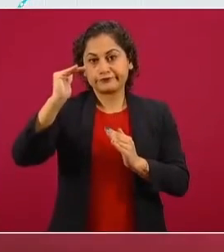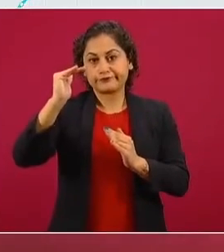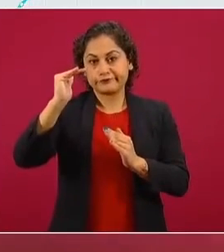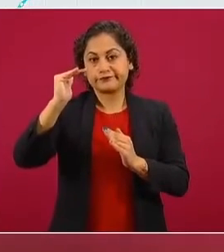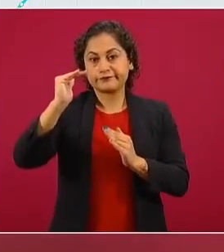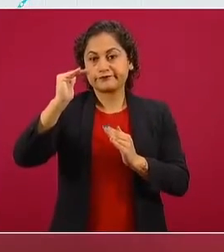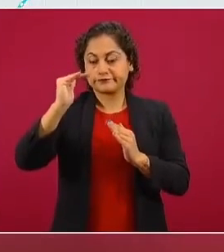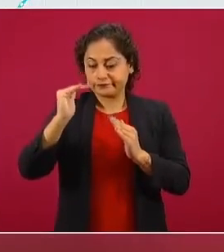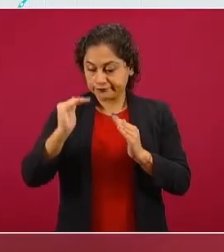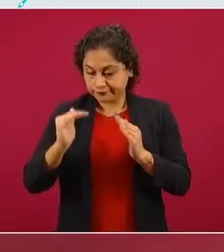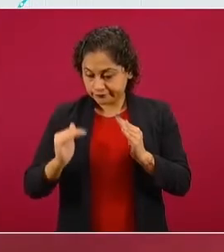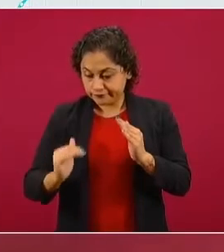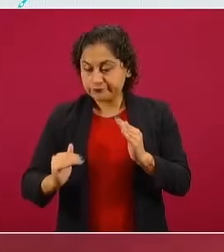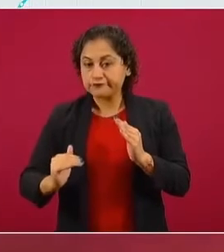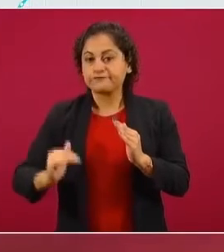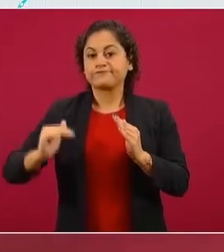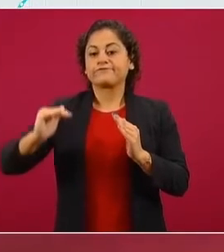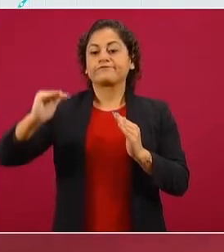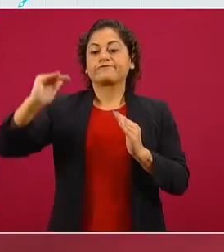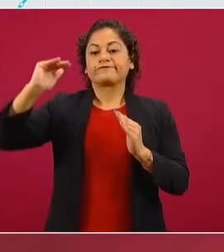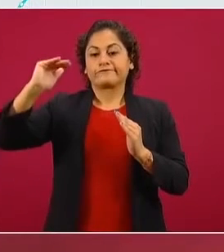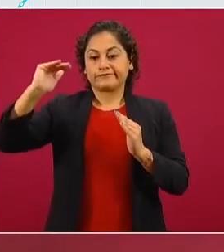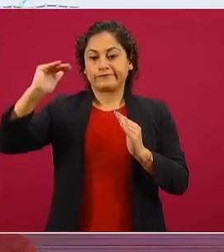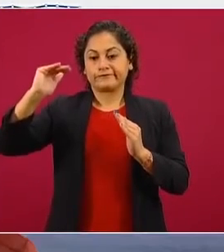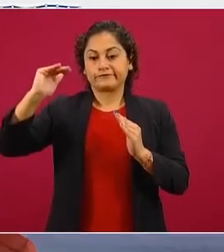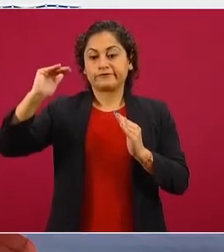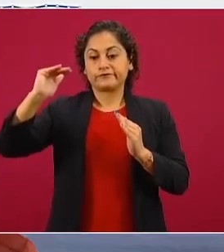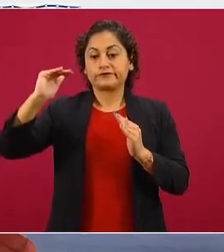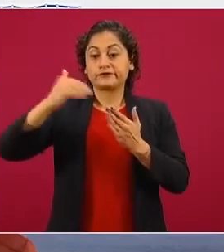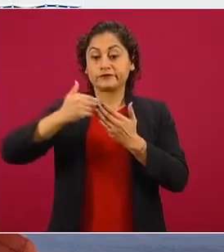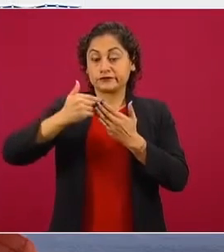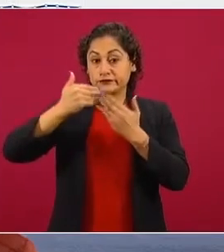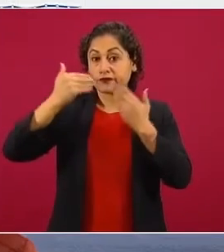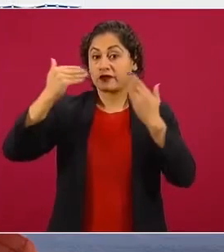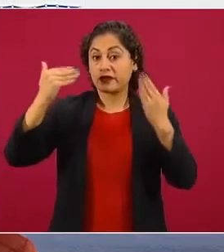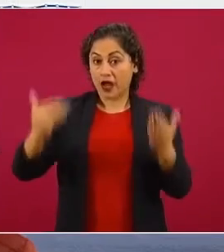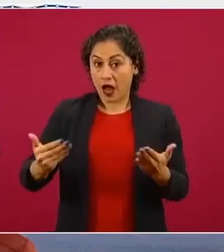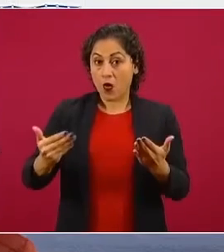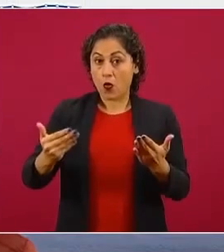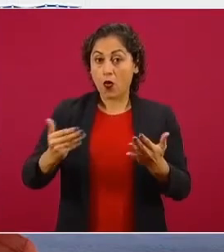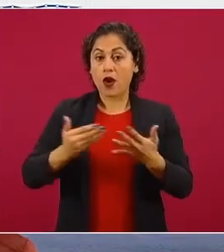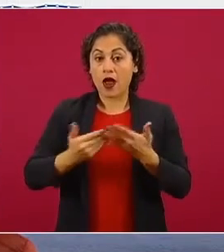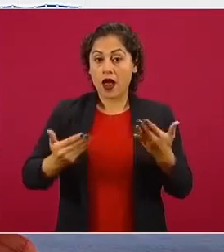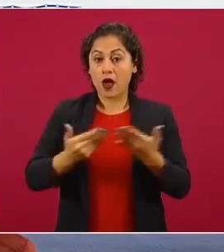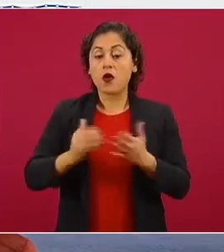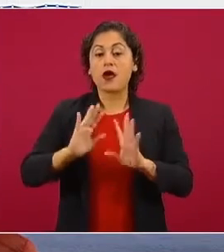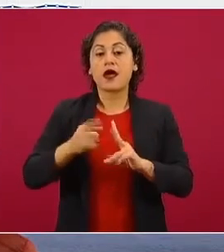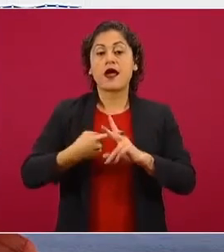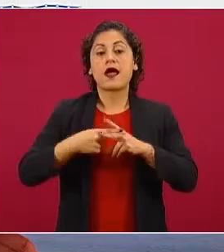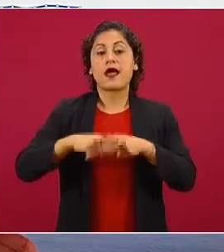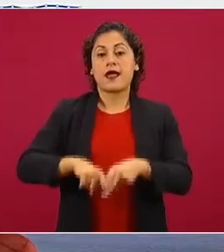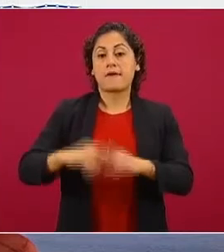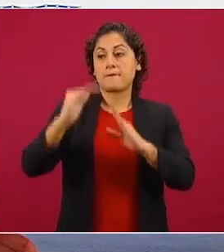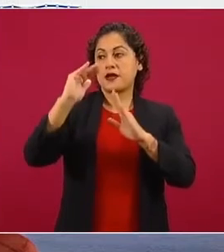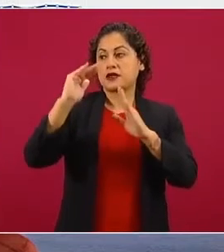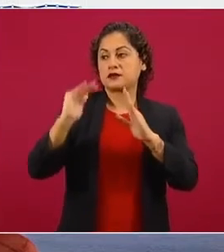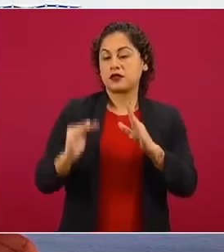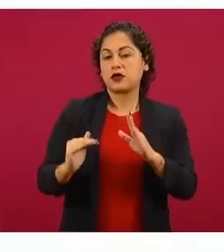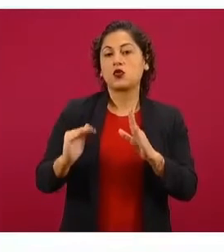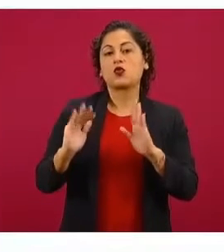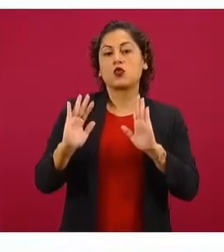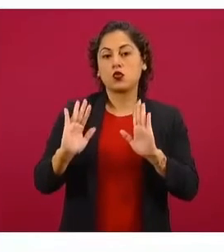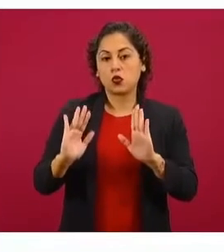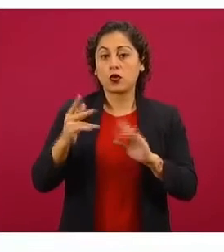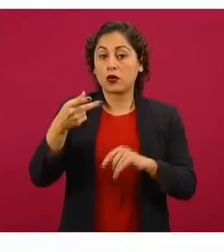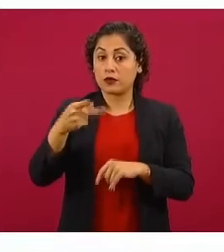después una meseta, un incremento también durante todo el verano y ahora durante el otoño en ascenso. Primera semana que reduce, pero al igual